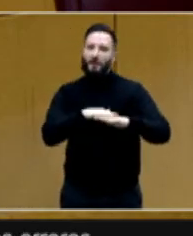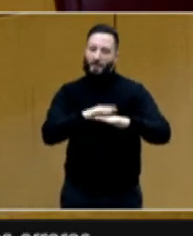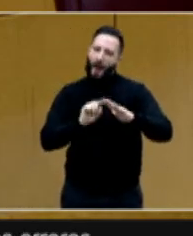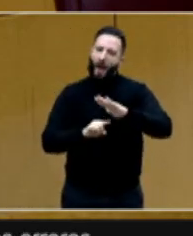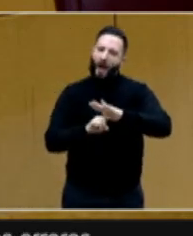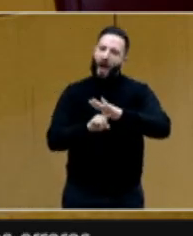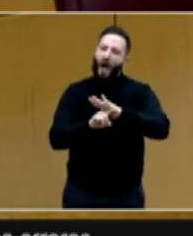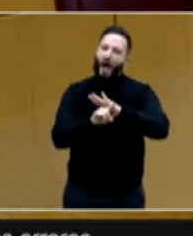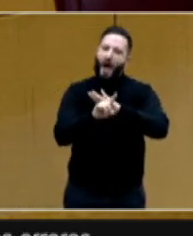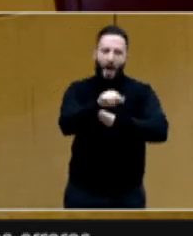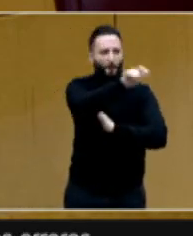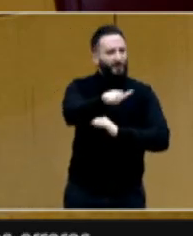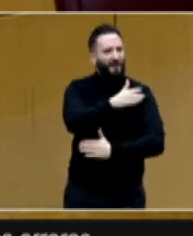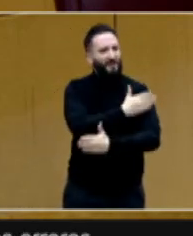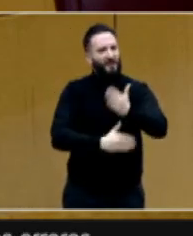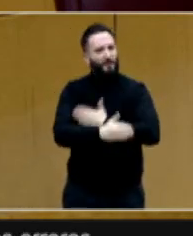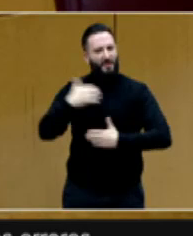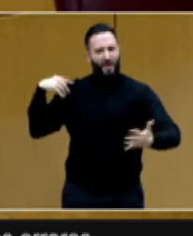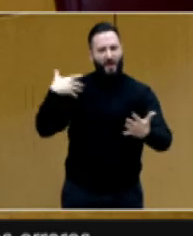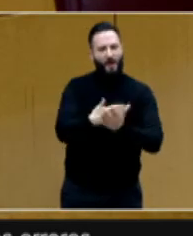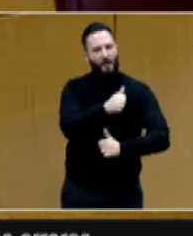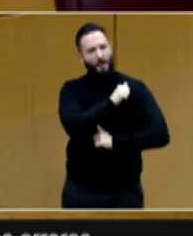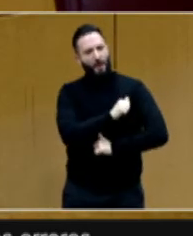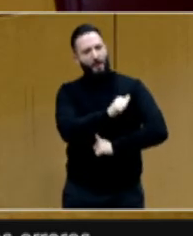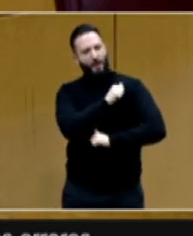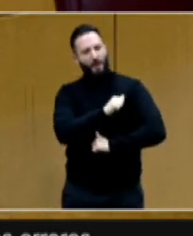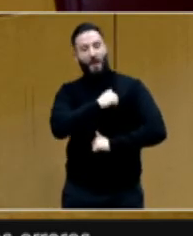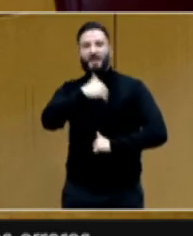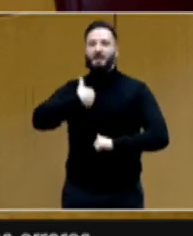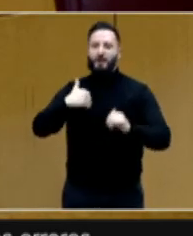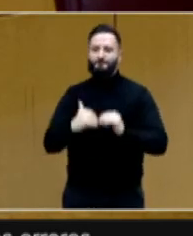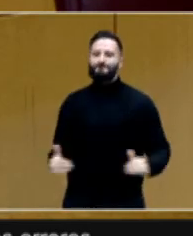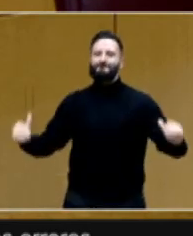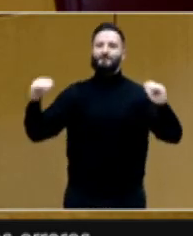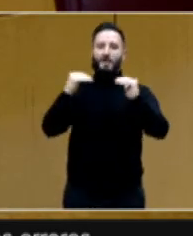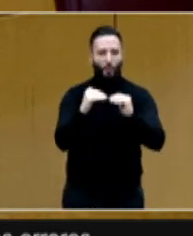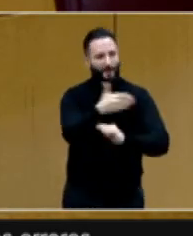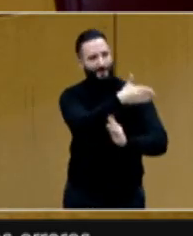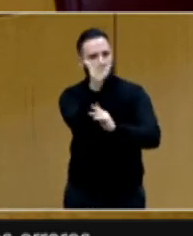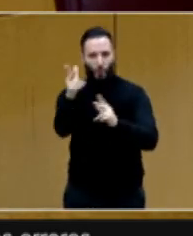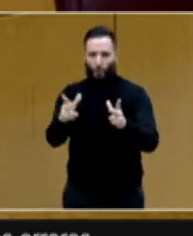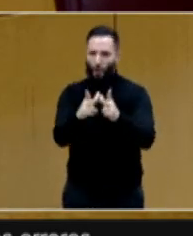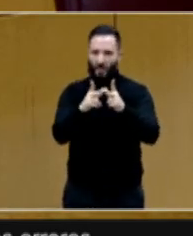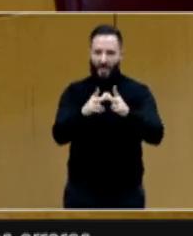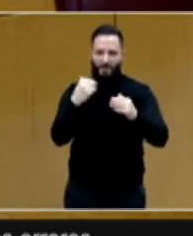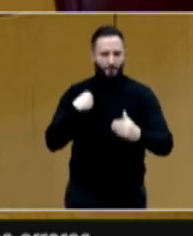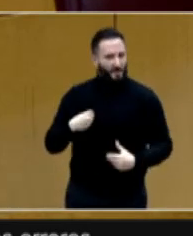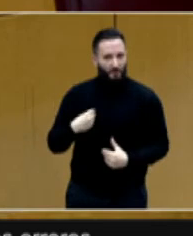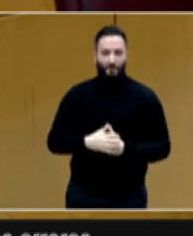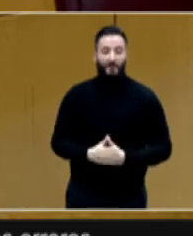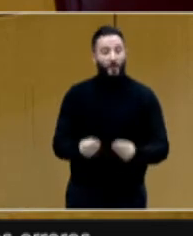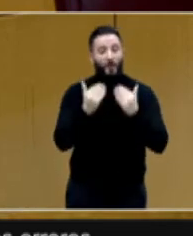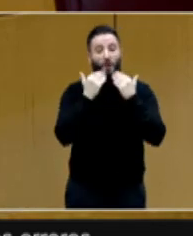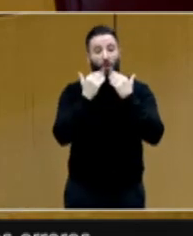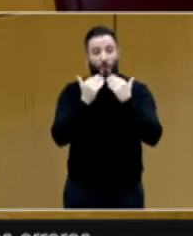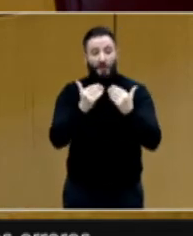esperado por las personas con discapacidad que las Iguala definitivamente con el resto de la sociedad Muchas gracias